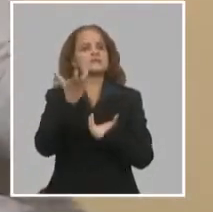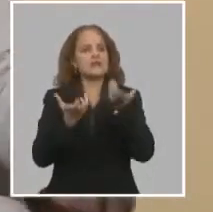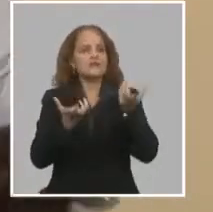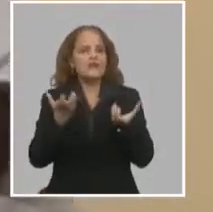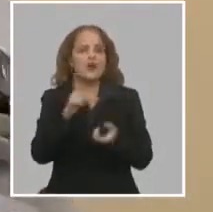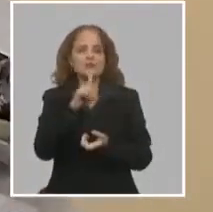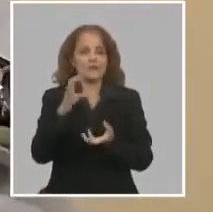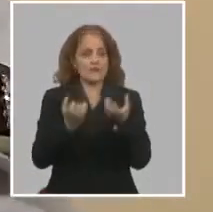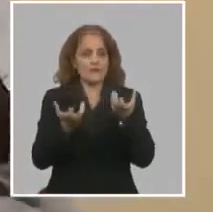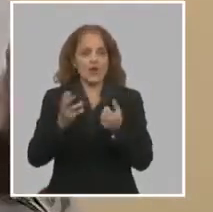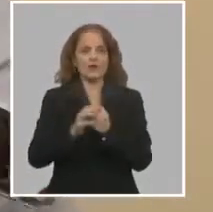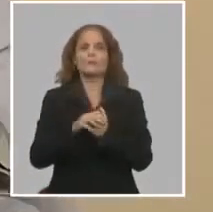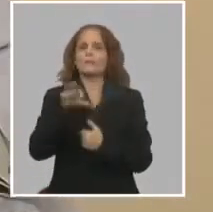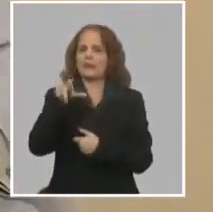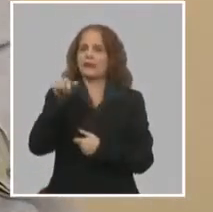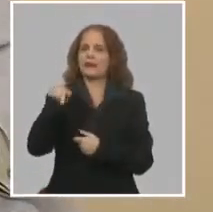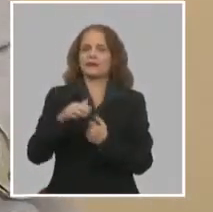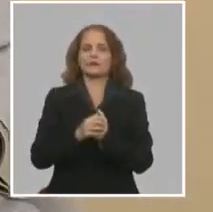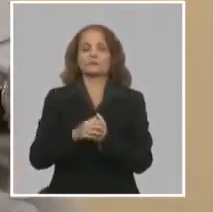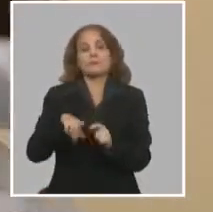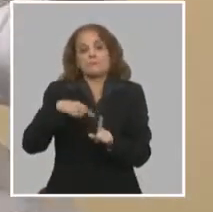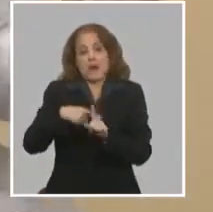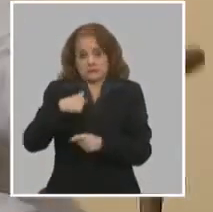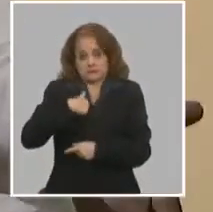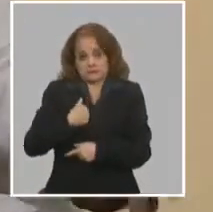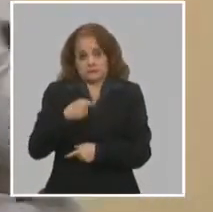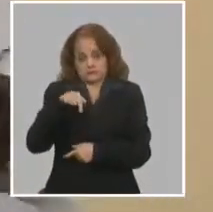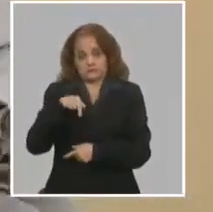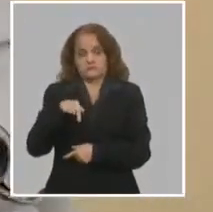Cienfuegos, Pinar del Río, bueno, en este caso yo,